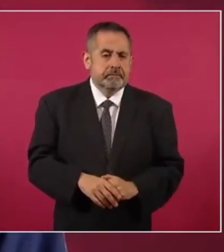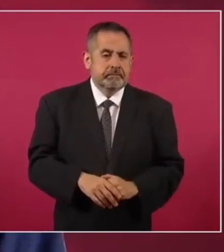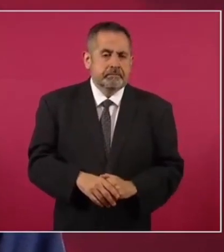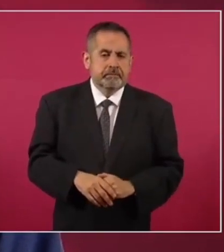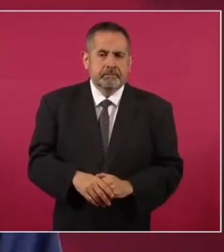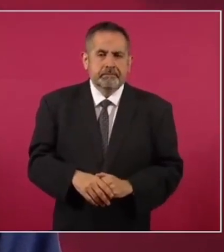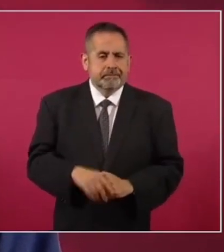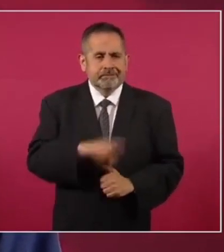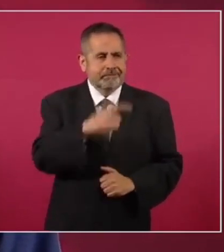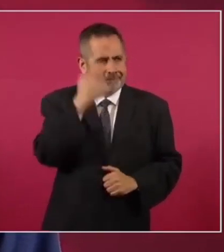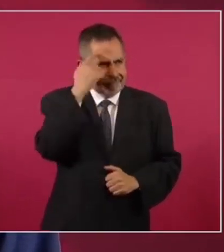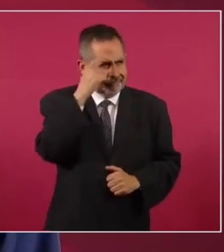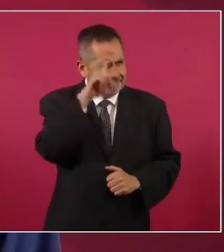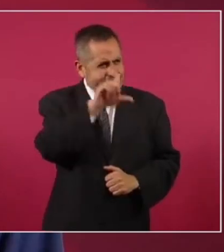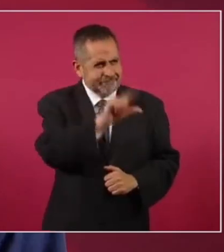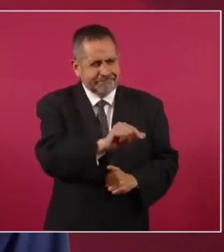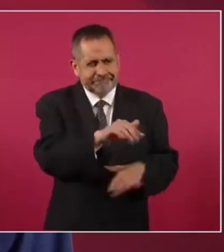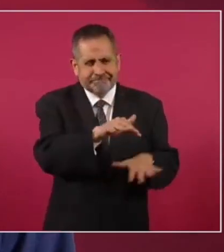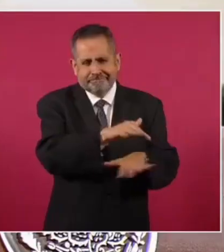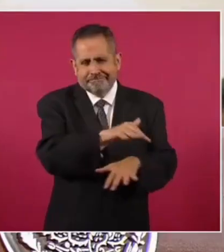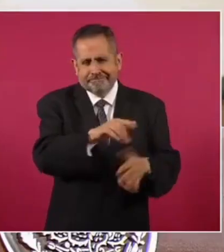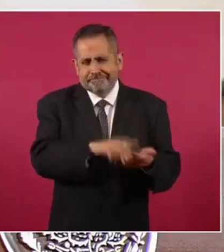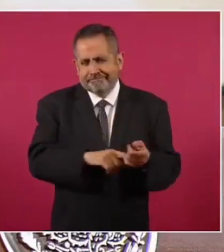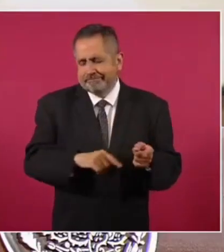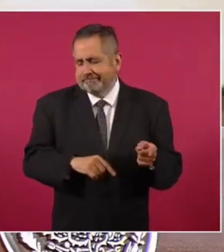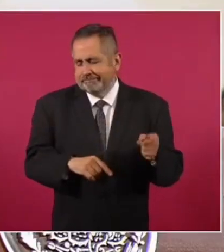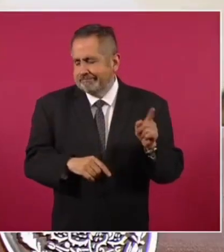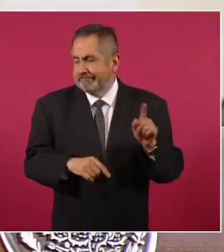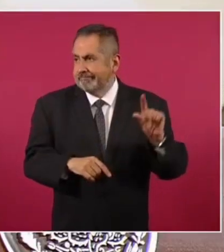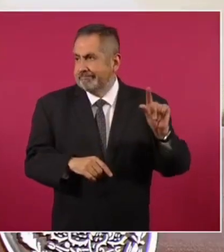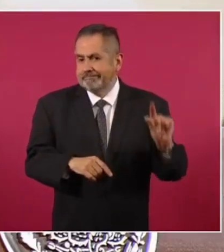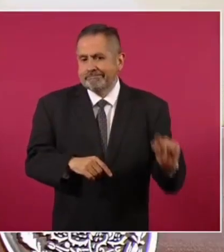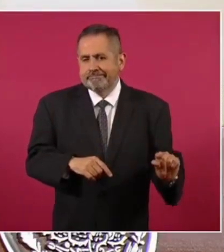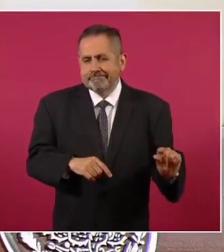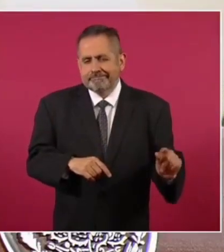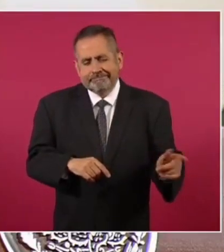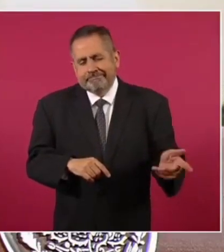de muy bajo nivel, una cosa muy